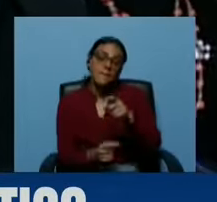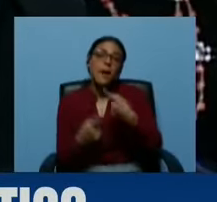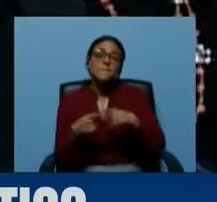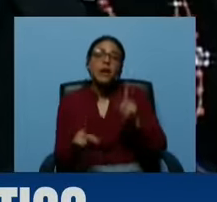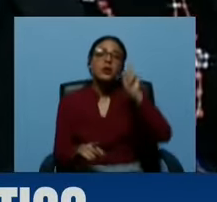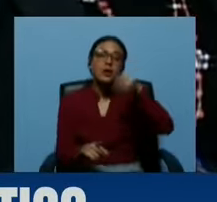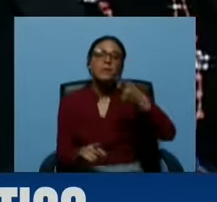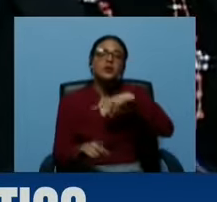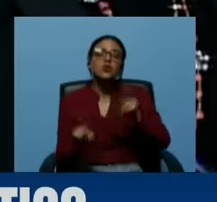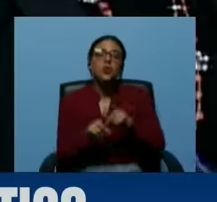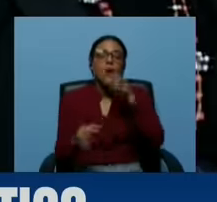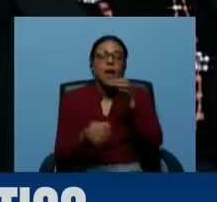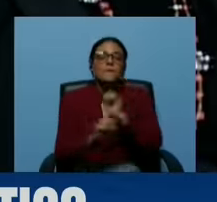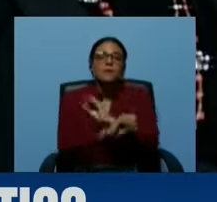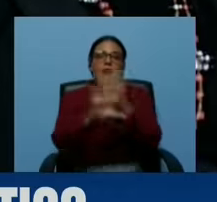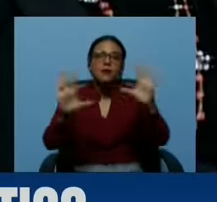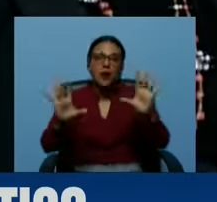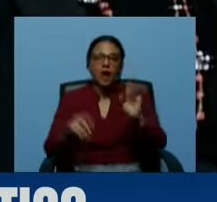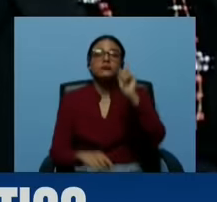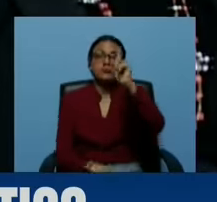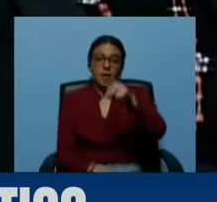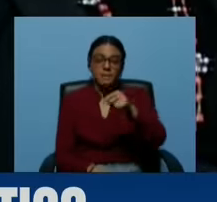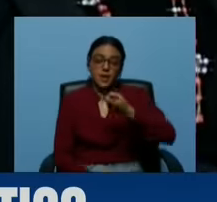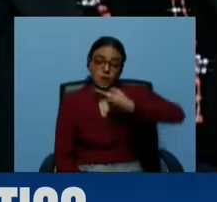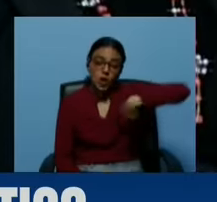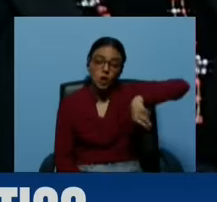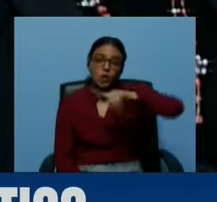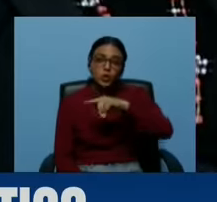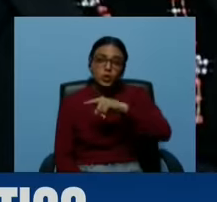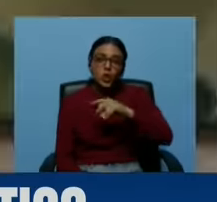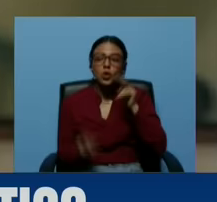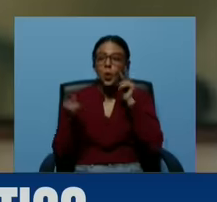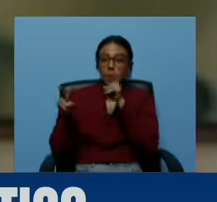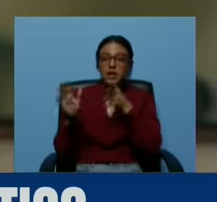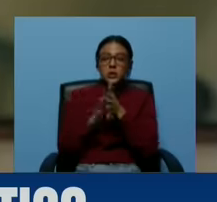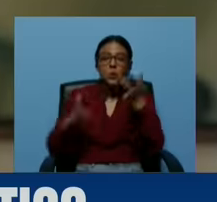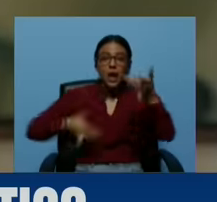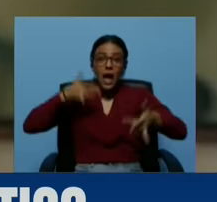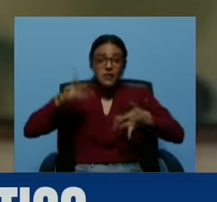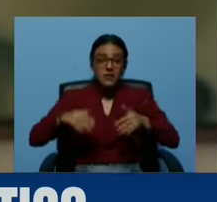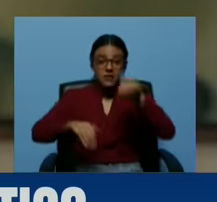que aclarar. Nosotros vemos el evento electoral,